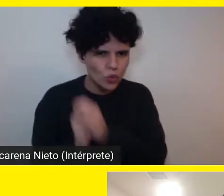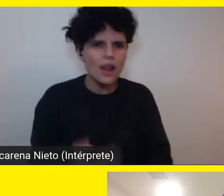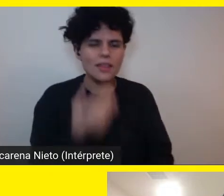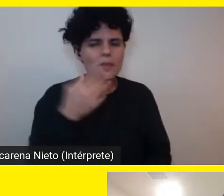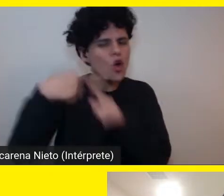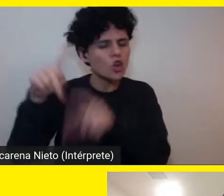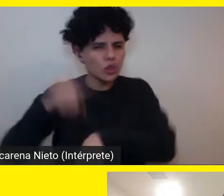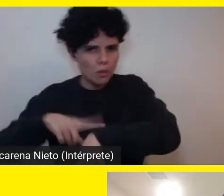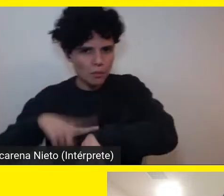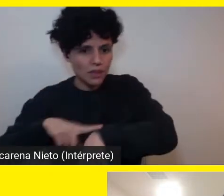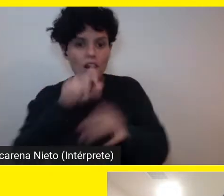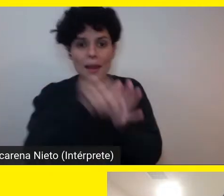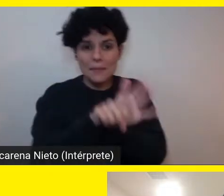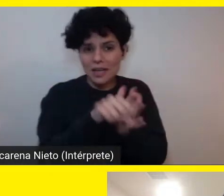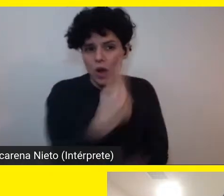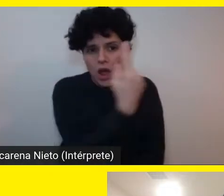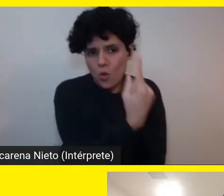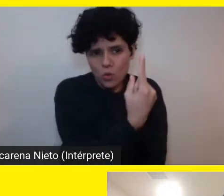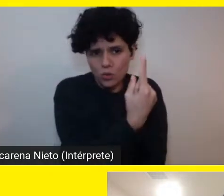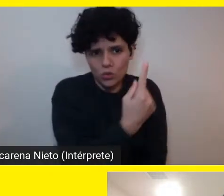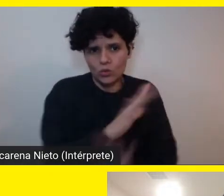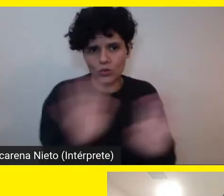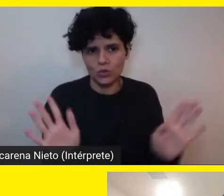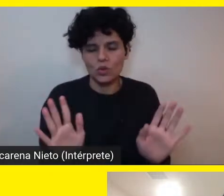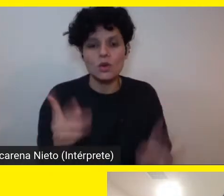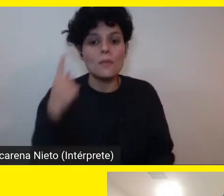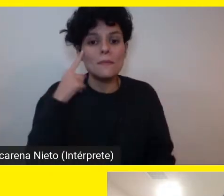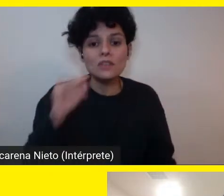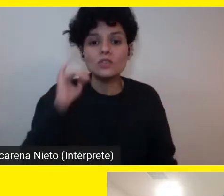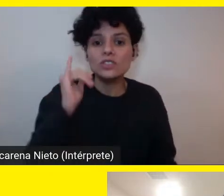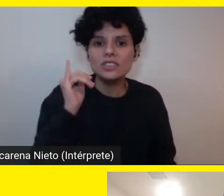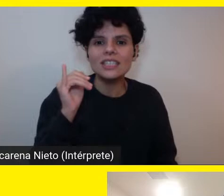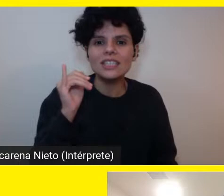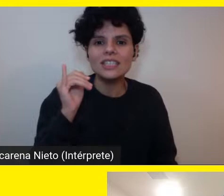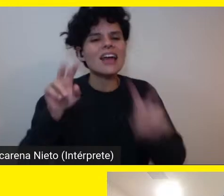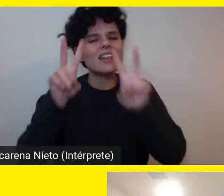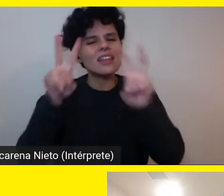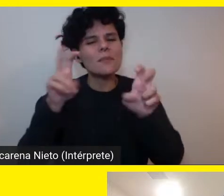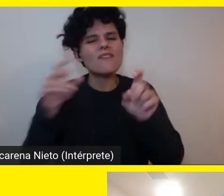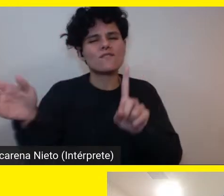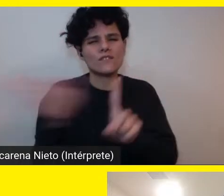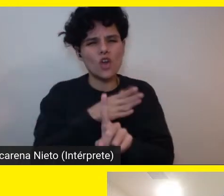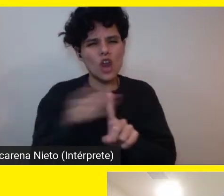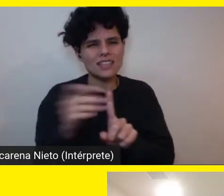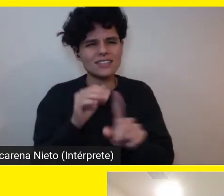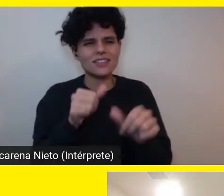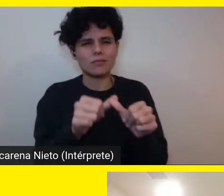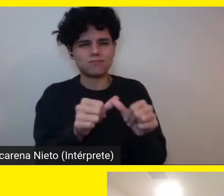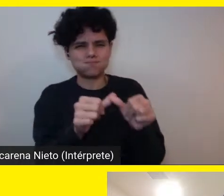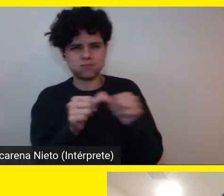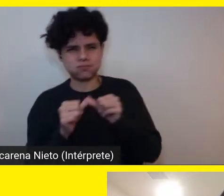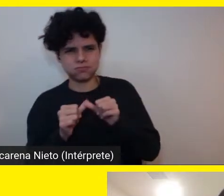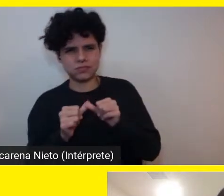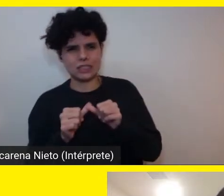tortura, pero que la violencia sexual es un elemento que se aplica